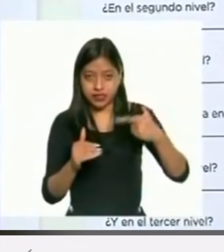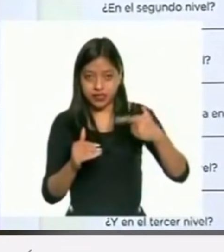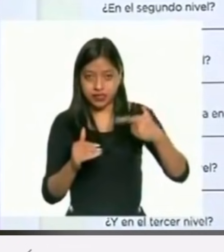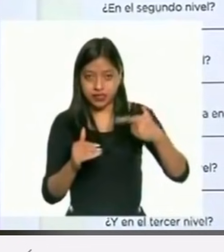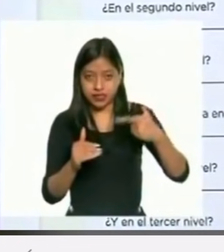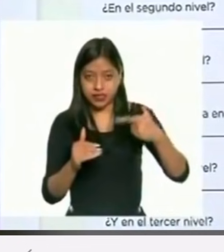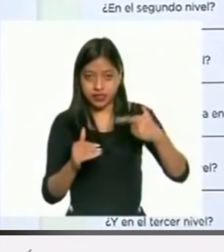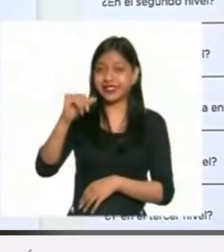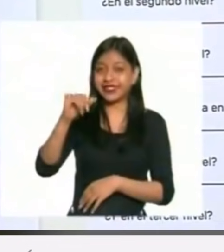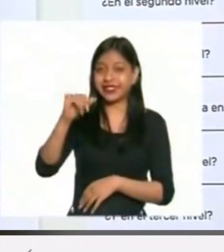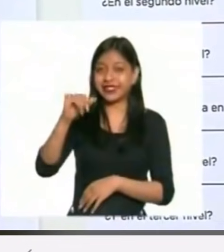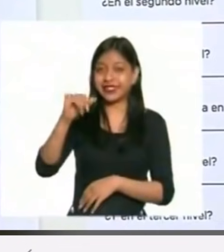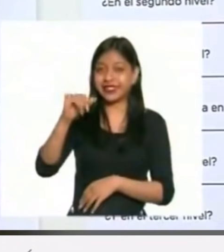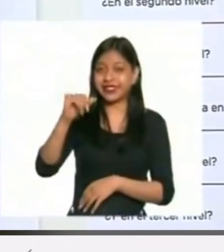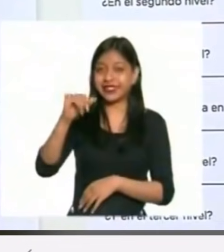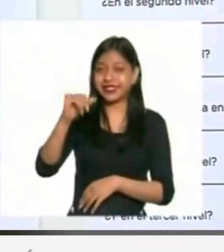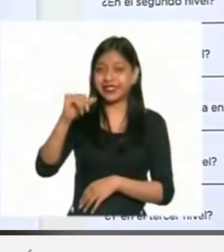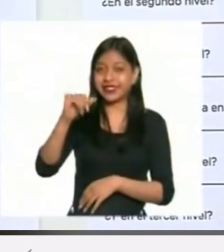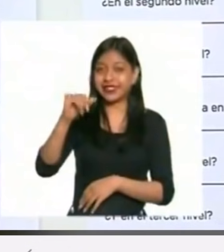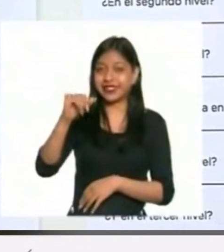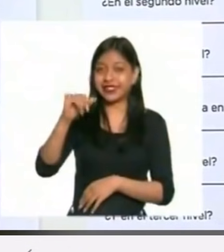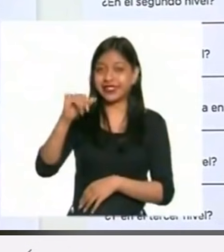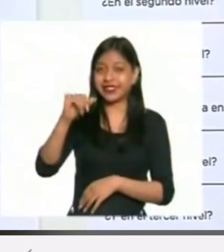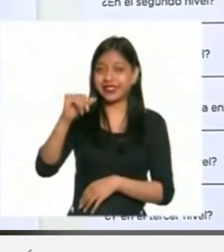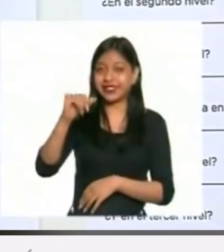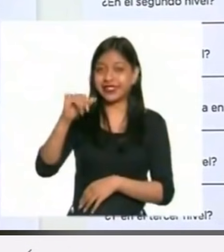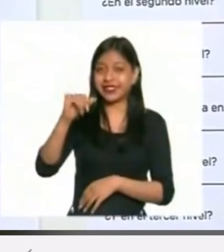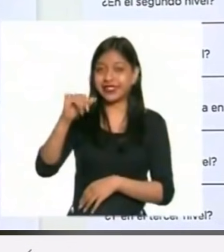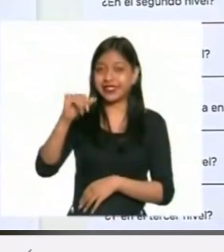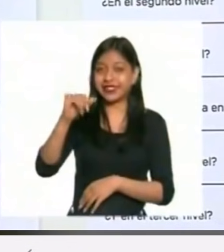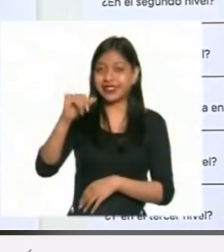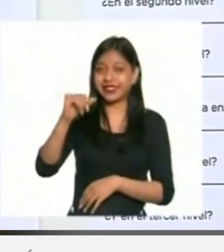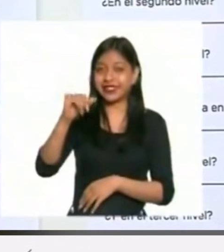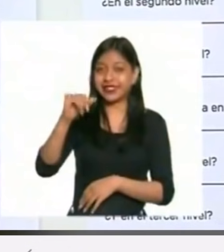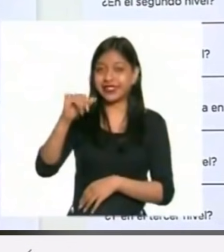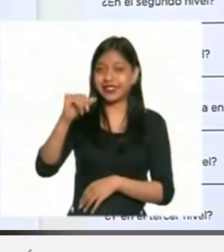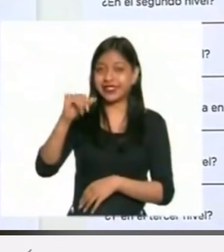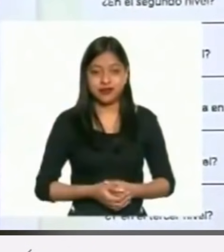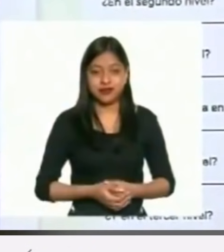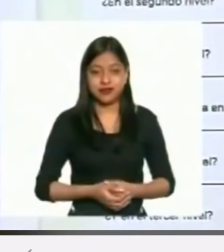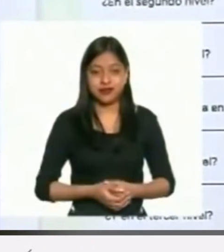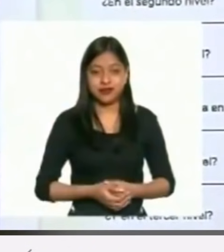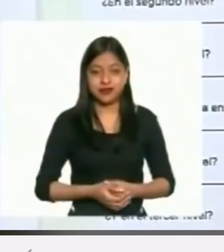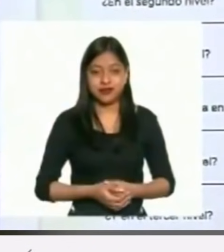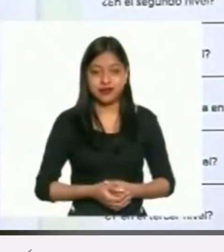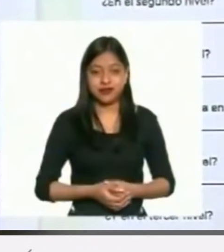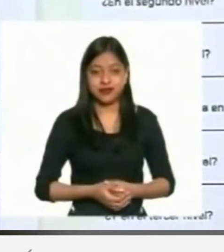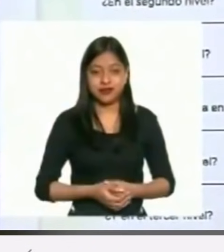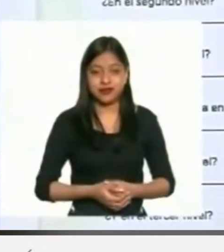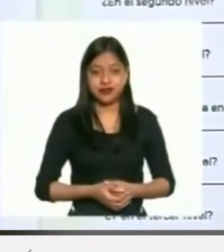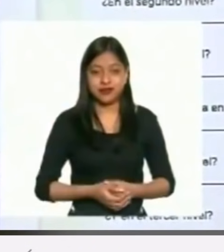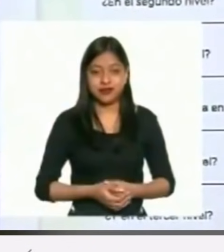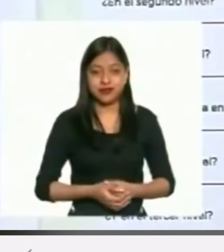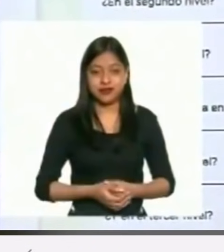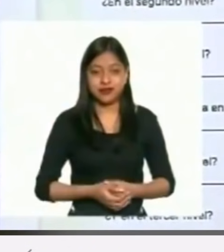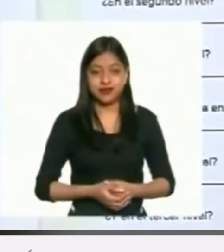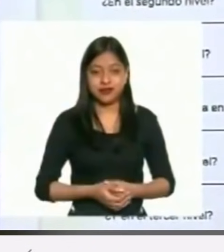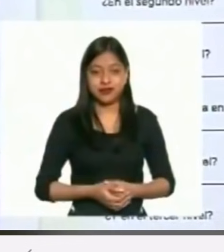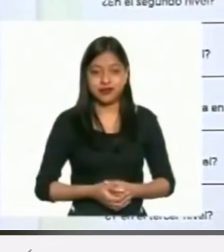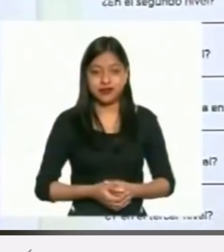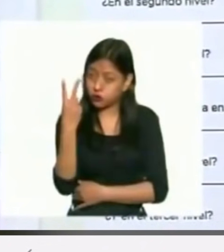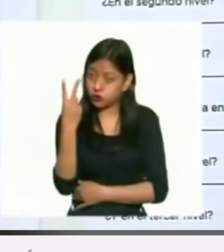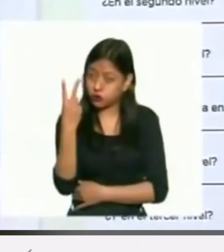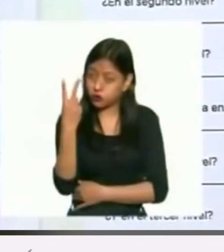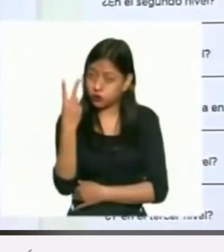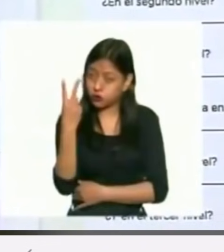ocupar 3 veces. Entonces 14 serán 2 rayas y 4 puntos. Para representar el 15 solo son 3 rayas. Siguiente al